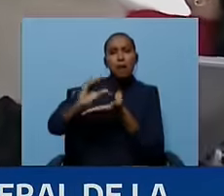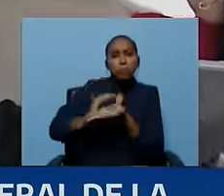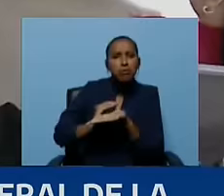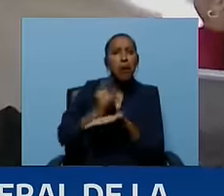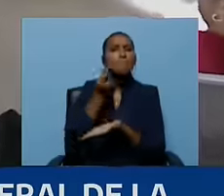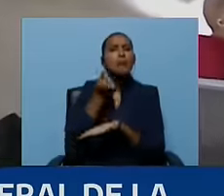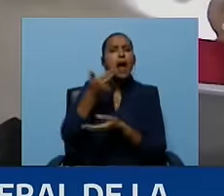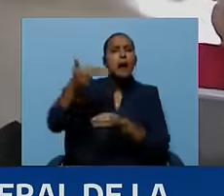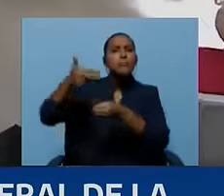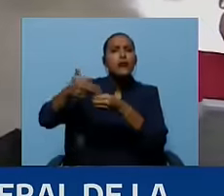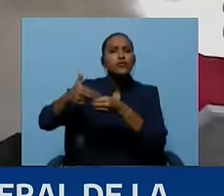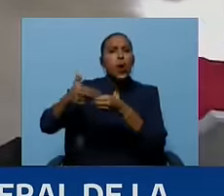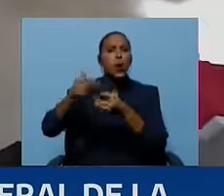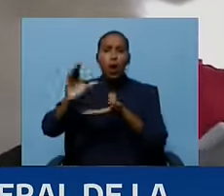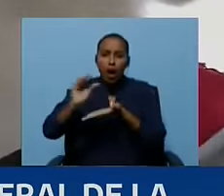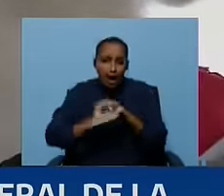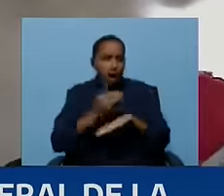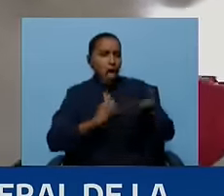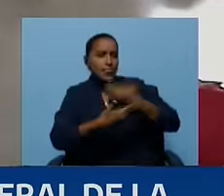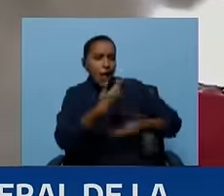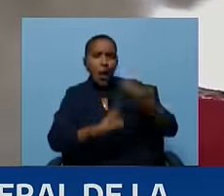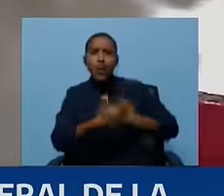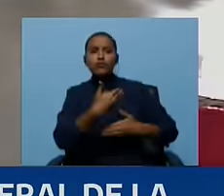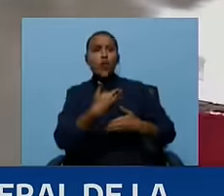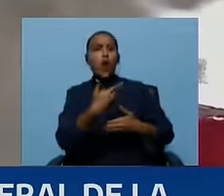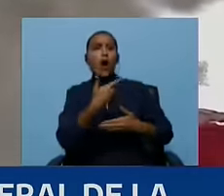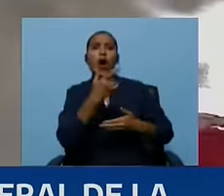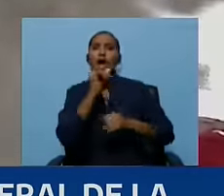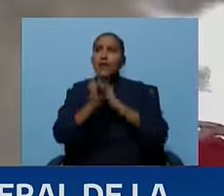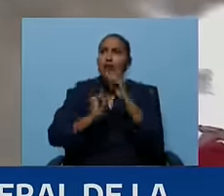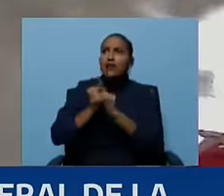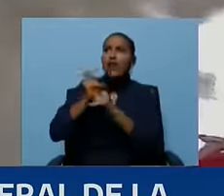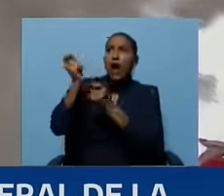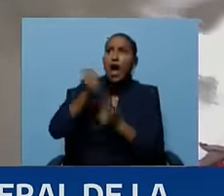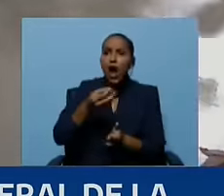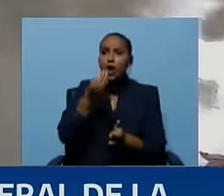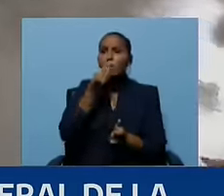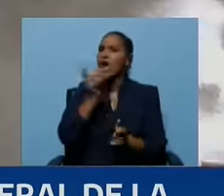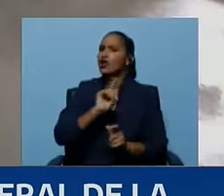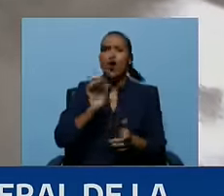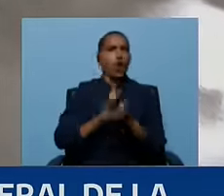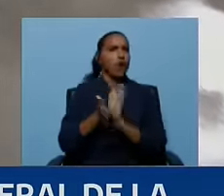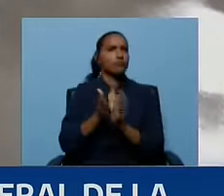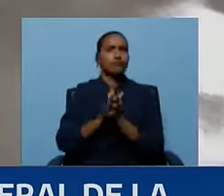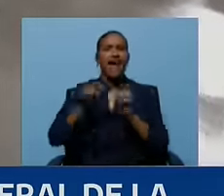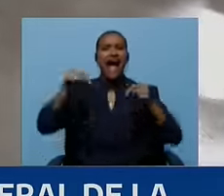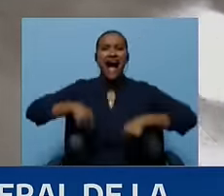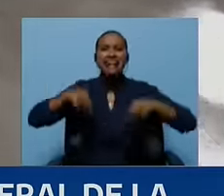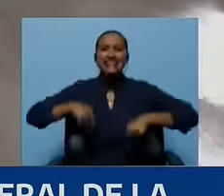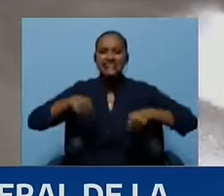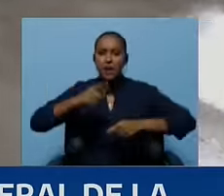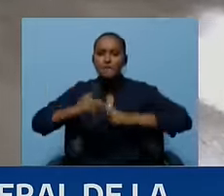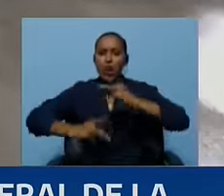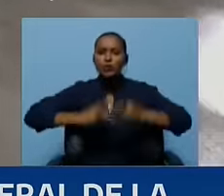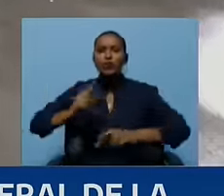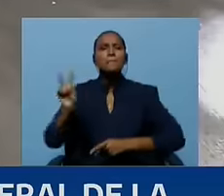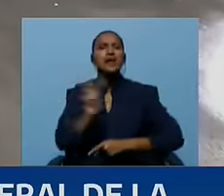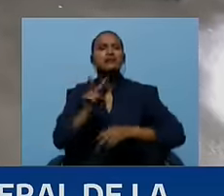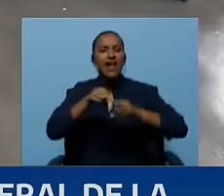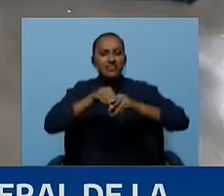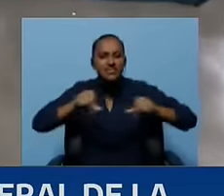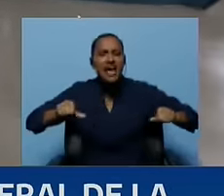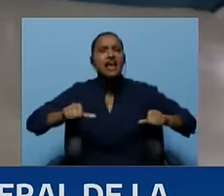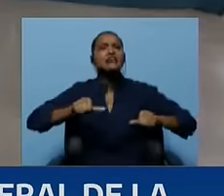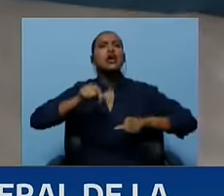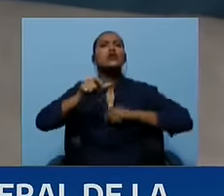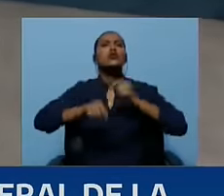antes. ¿Qué hace falta papa? Un cheque. Compre papa. ¿Qué hace falta caraota?